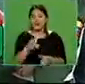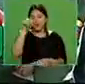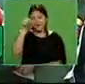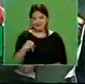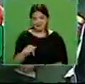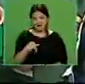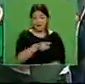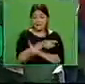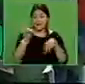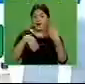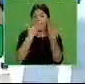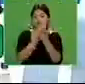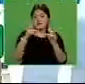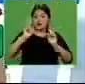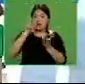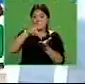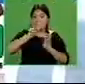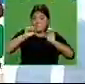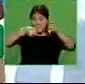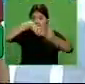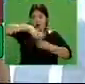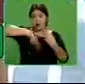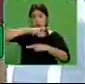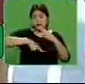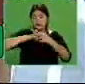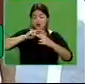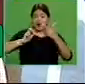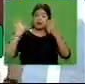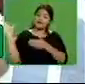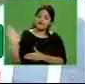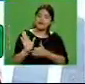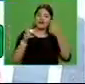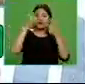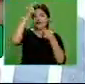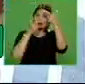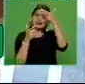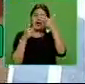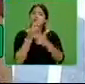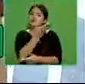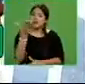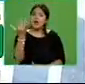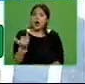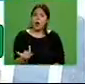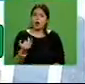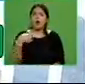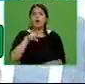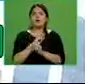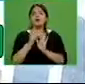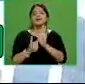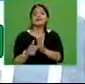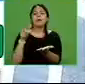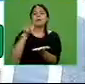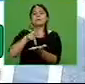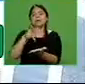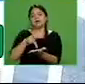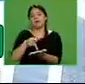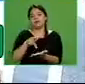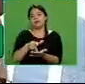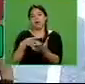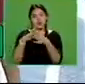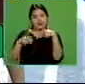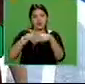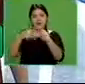Revolución Bolivariana y llegó el comandante Hugo Chávez. Y ustedes ahora no solo no son invisibles, son protagonistas de